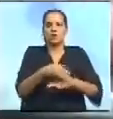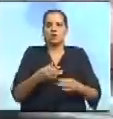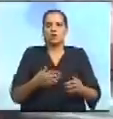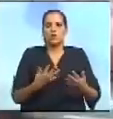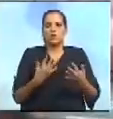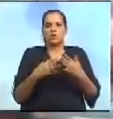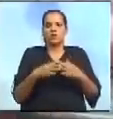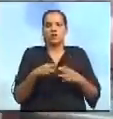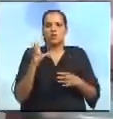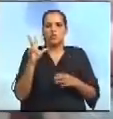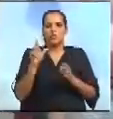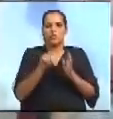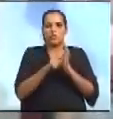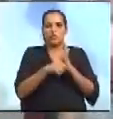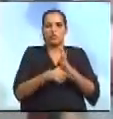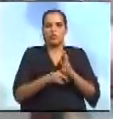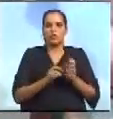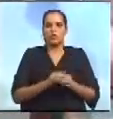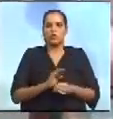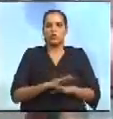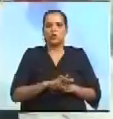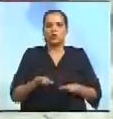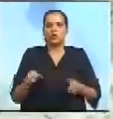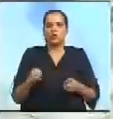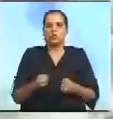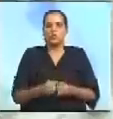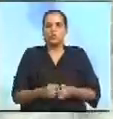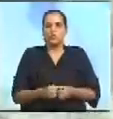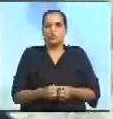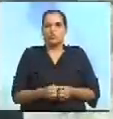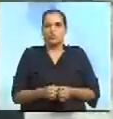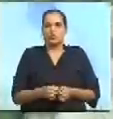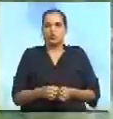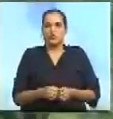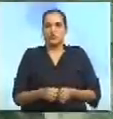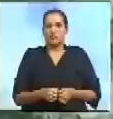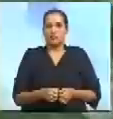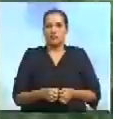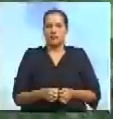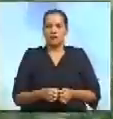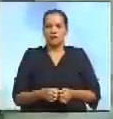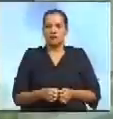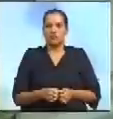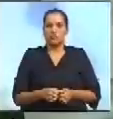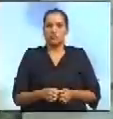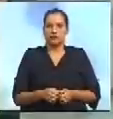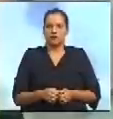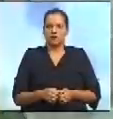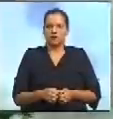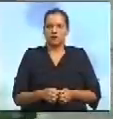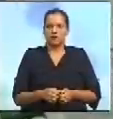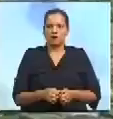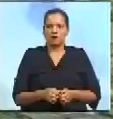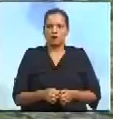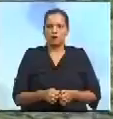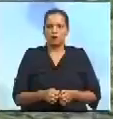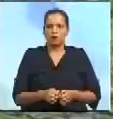por más de 30 minutos mientras se retiraban los escombros. Con imagen de Luis Reyes, Luis Guerra, Telecosta.